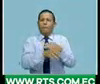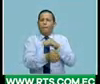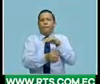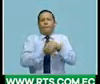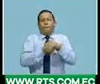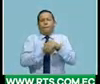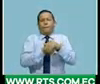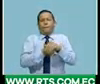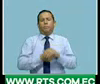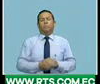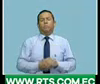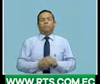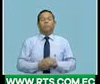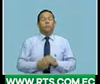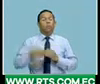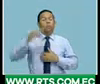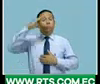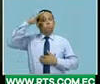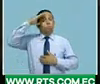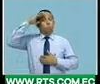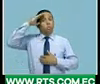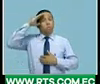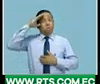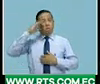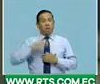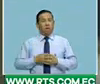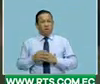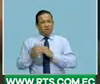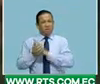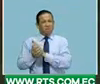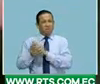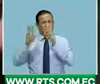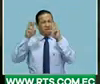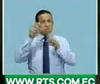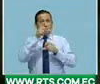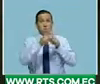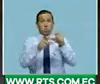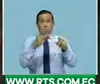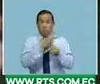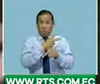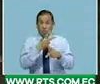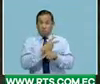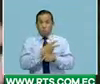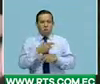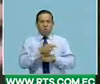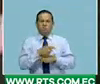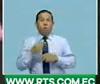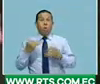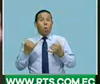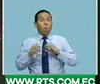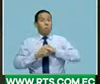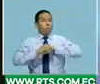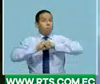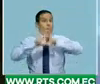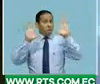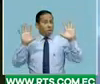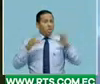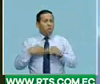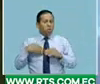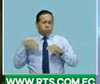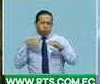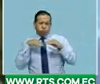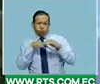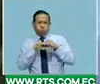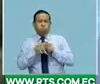¡Alto policía! La Unidad Nacional de Detención de Personas de Alta Peligrosidad capturó durante la madrugada del jueves 22